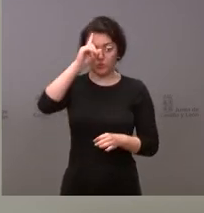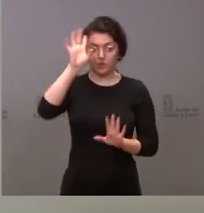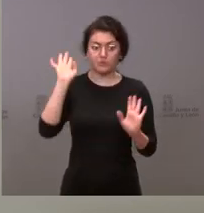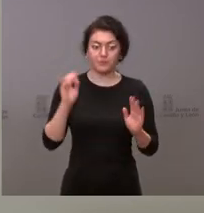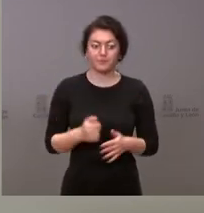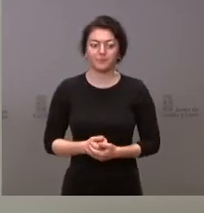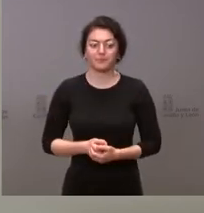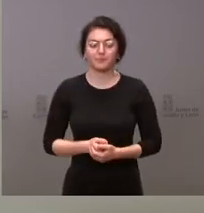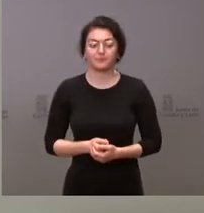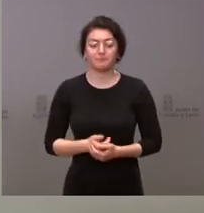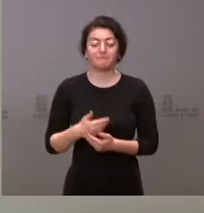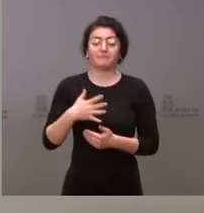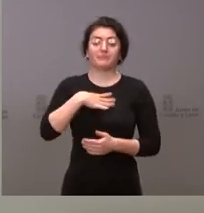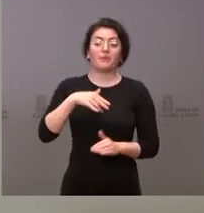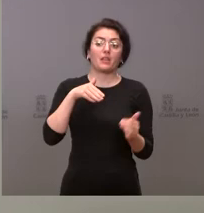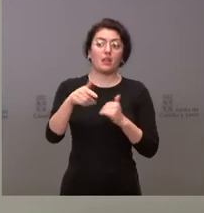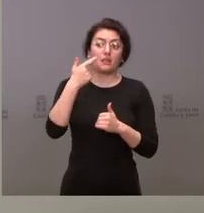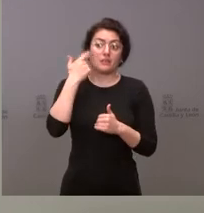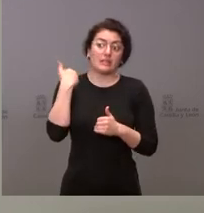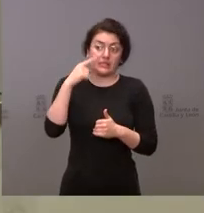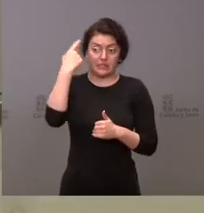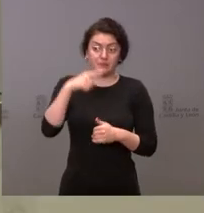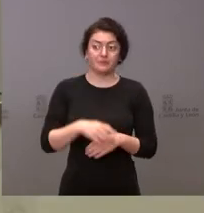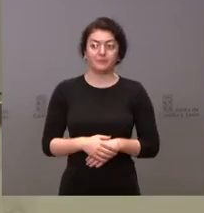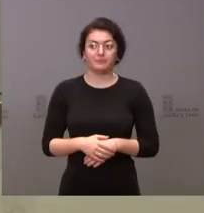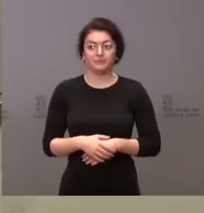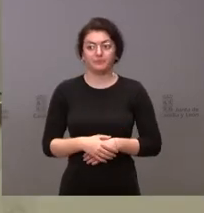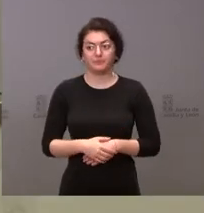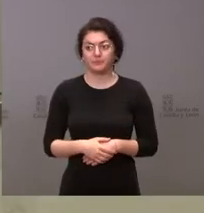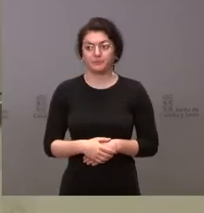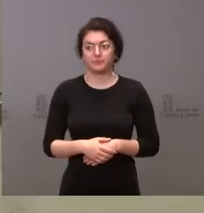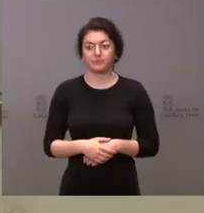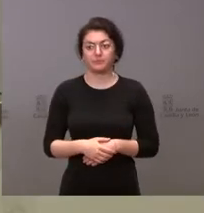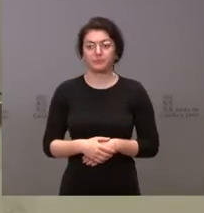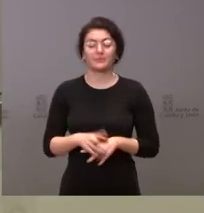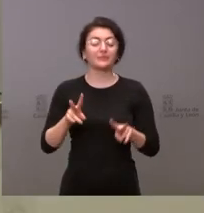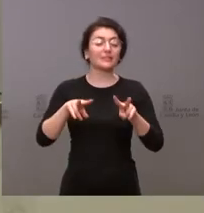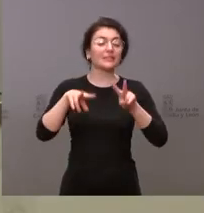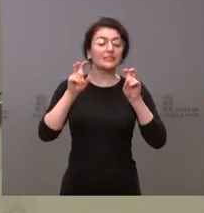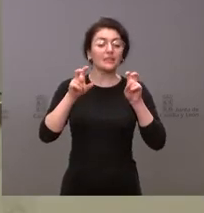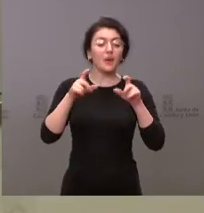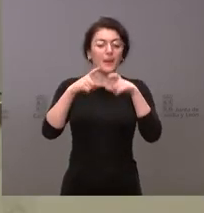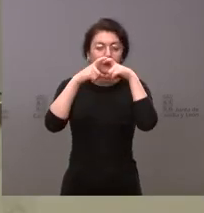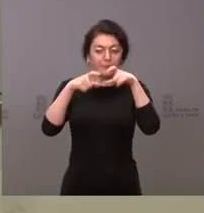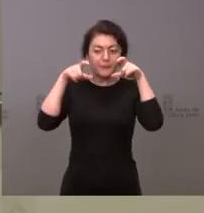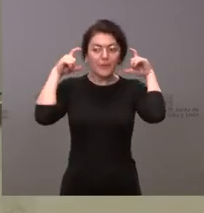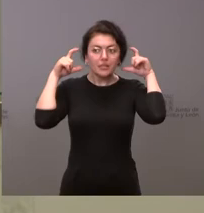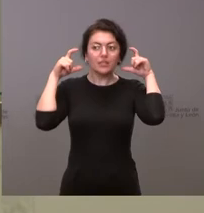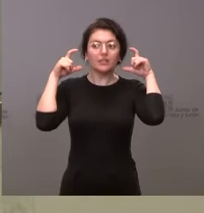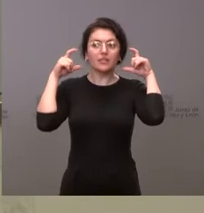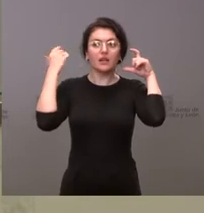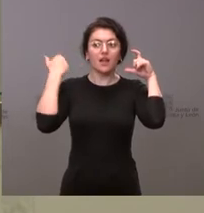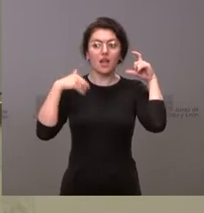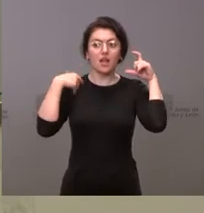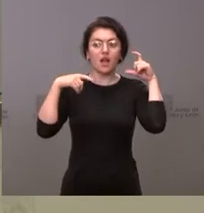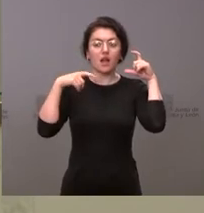y yo creo que más adelante podríamos tener información al respecto hablando del tema de la mascarilla de la eliminación de la mascarilla en el interior que